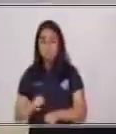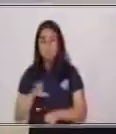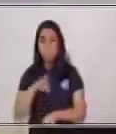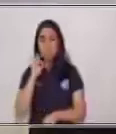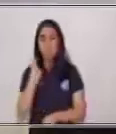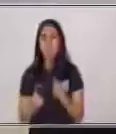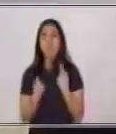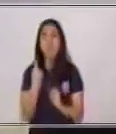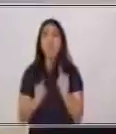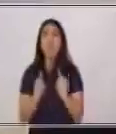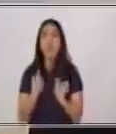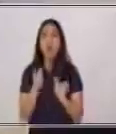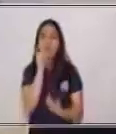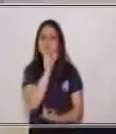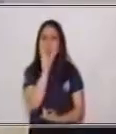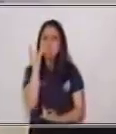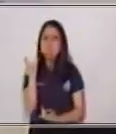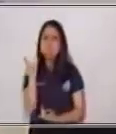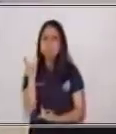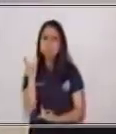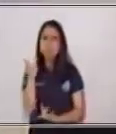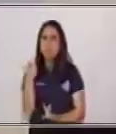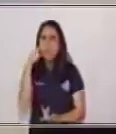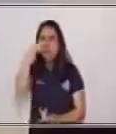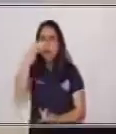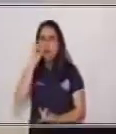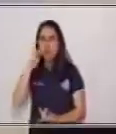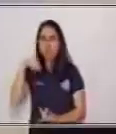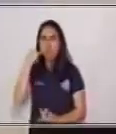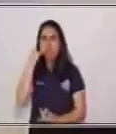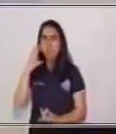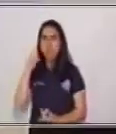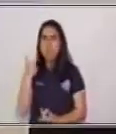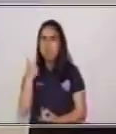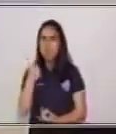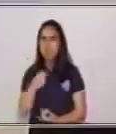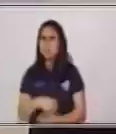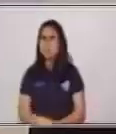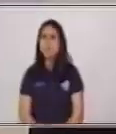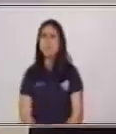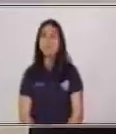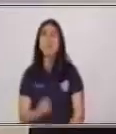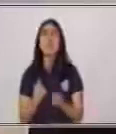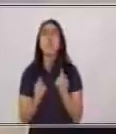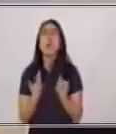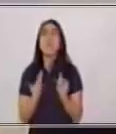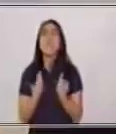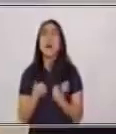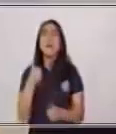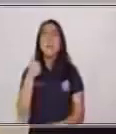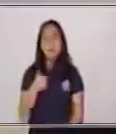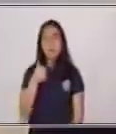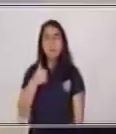Tenemos acá, ciudad. La sílaba tónica recae en dad. Y acá, ¿qué tenemos